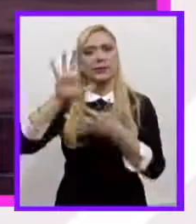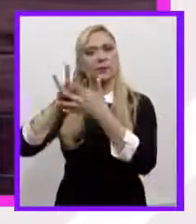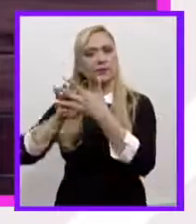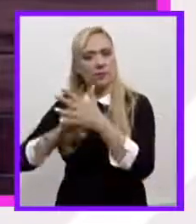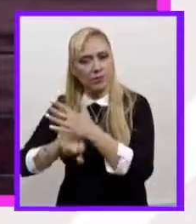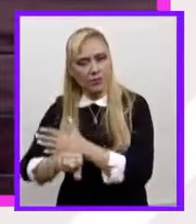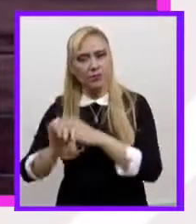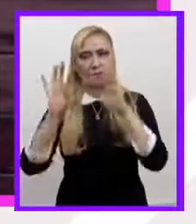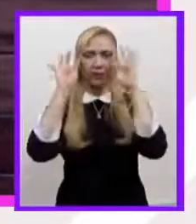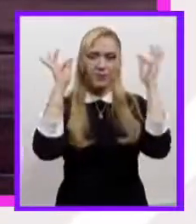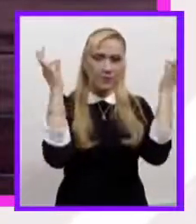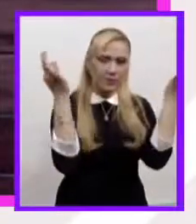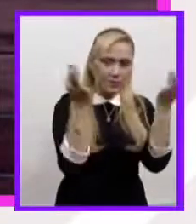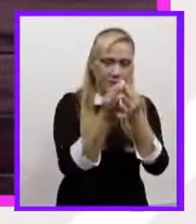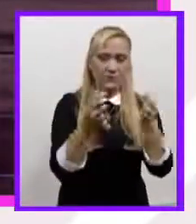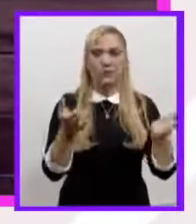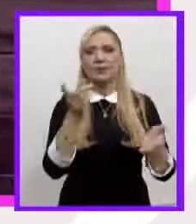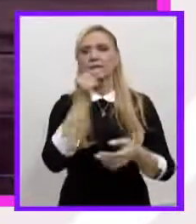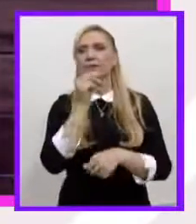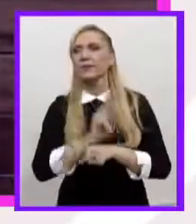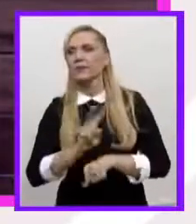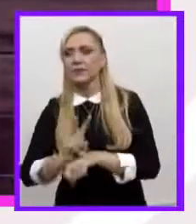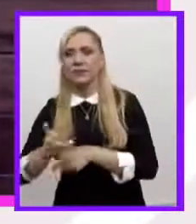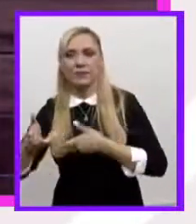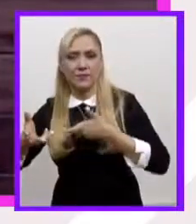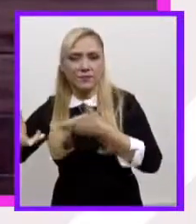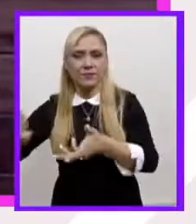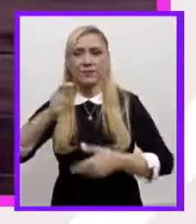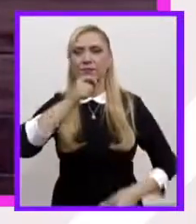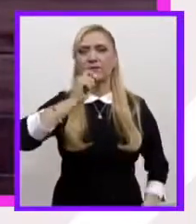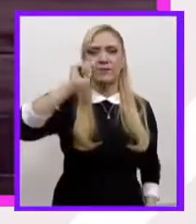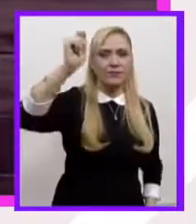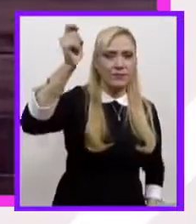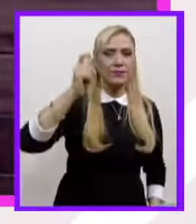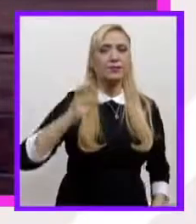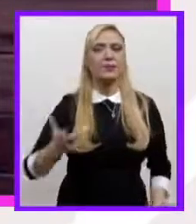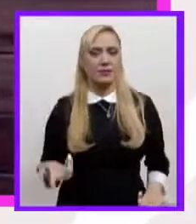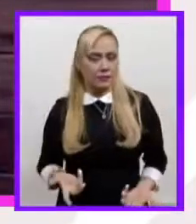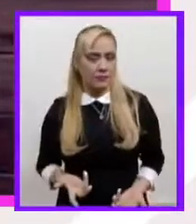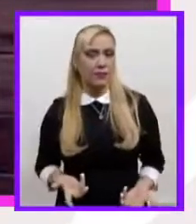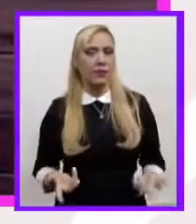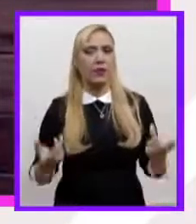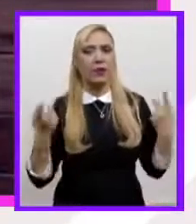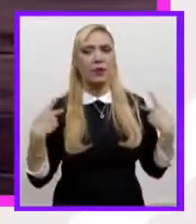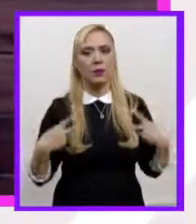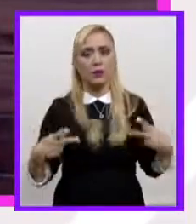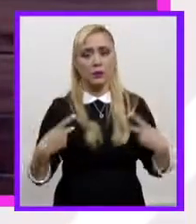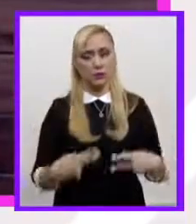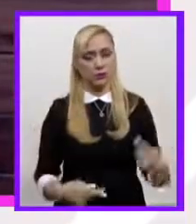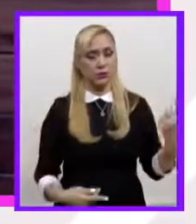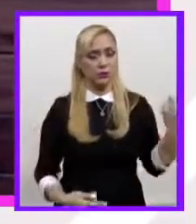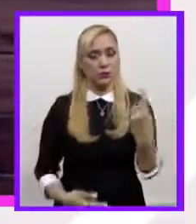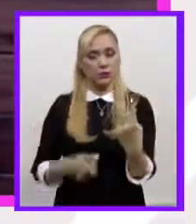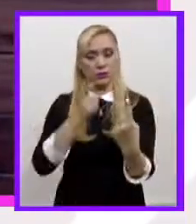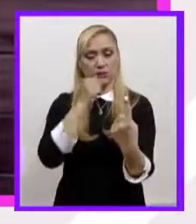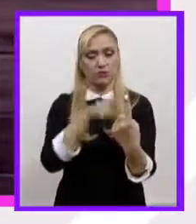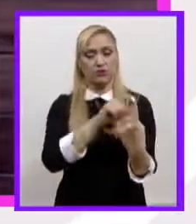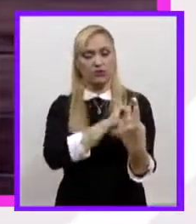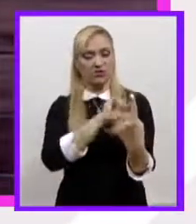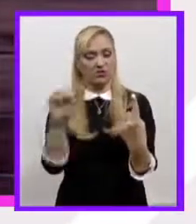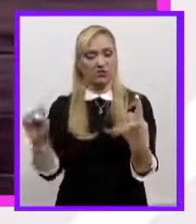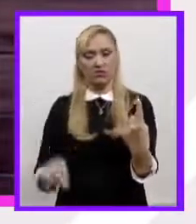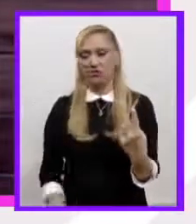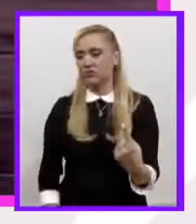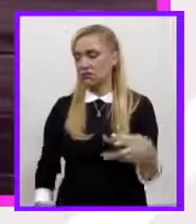las de migración, la preventiva, la auxiliar. Y esto no se trata de ver a personas en lo individual como policías malos, ¿no?,